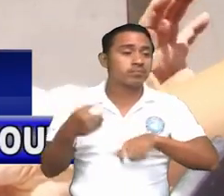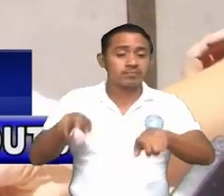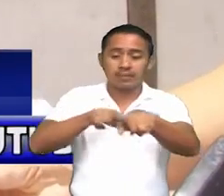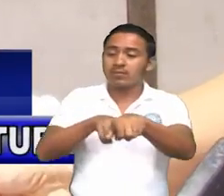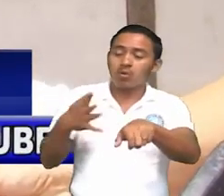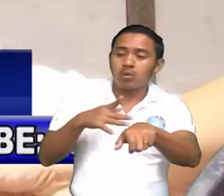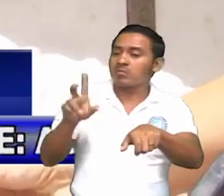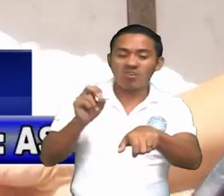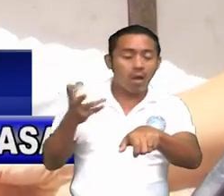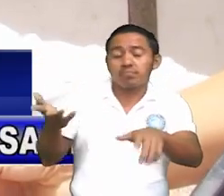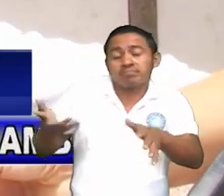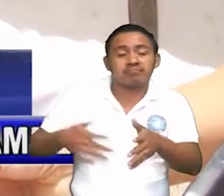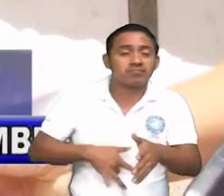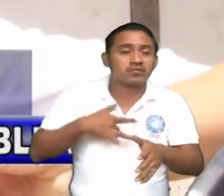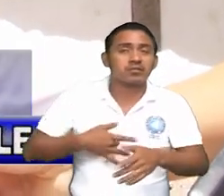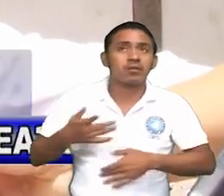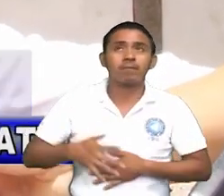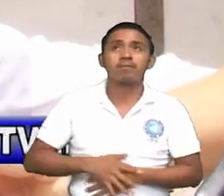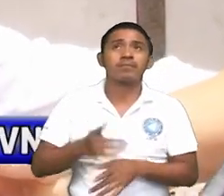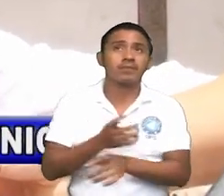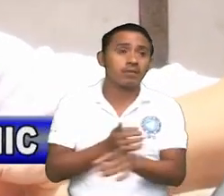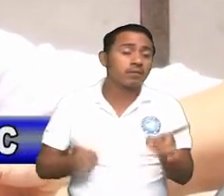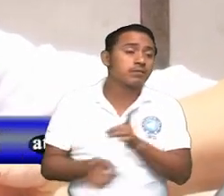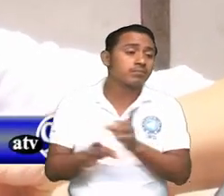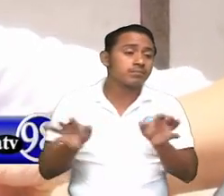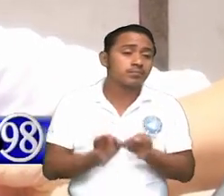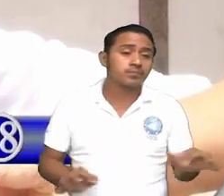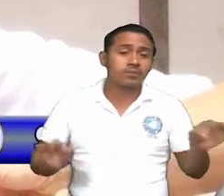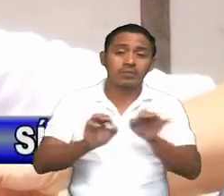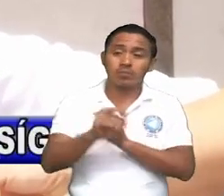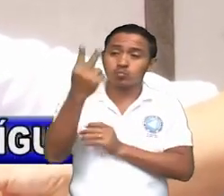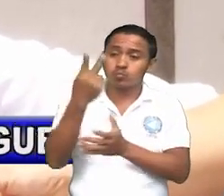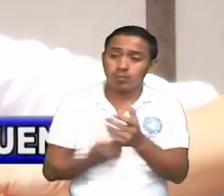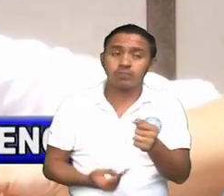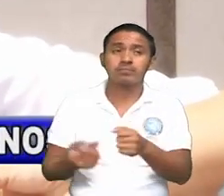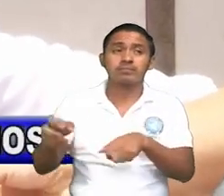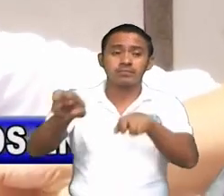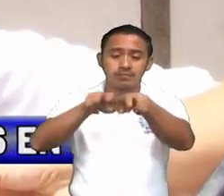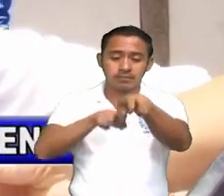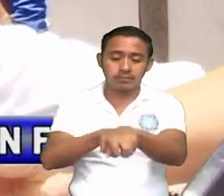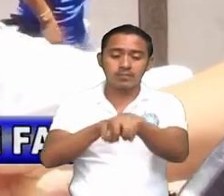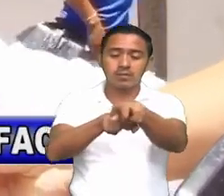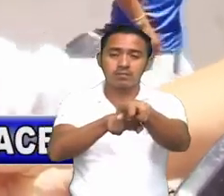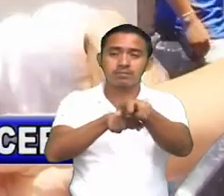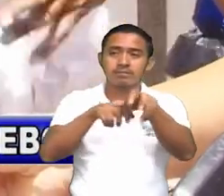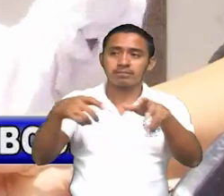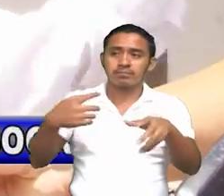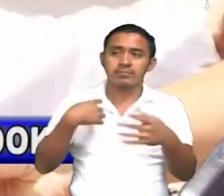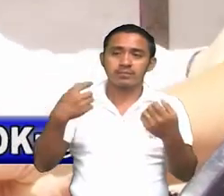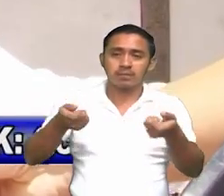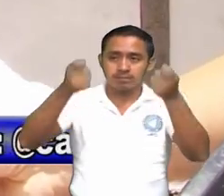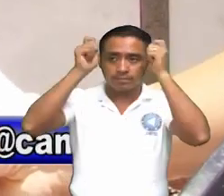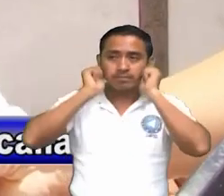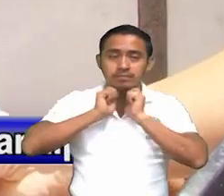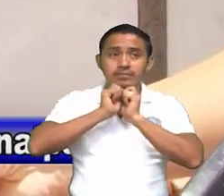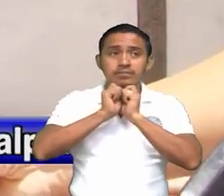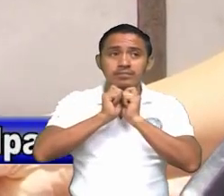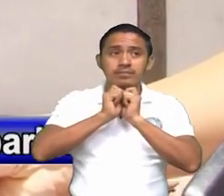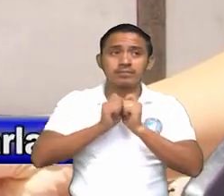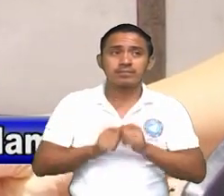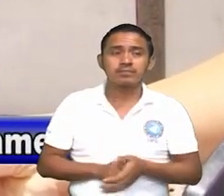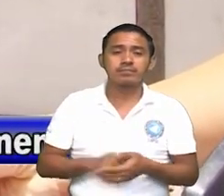pasajero, ¿ya? Porque es principalmente los dos tenemos que andar el casco. Primero porque violentamos la